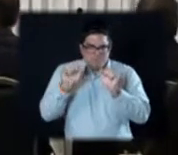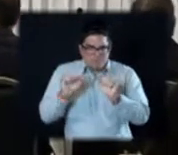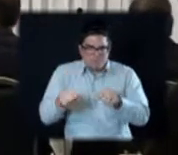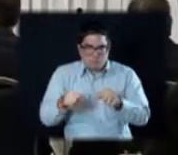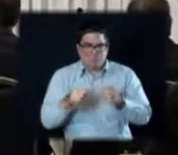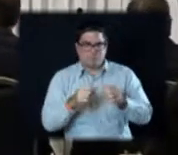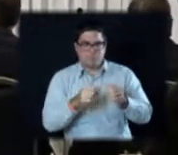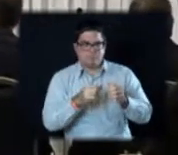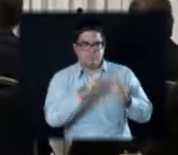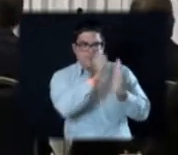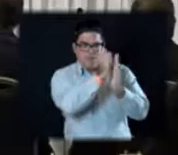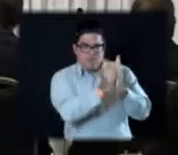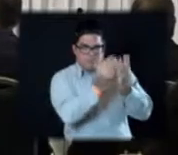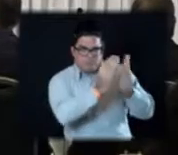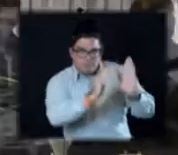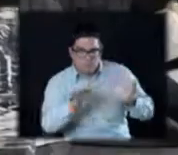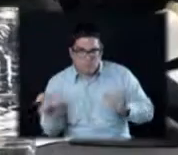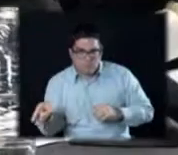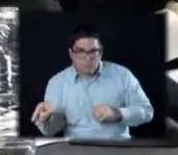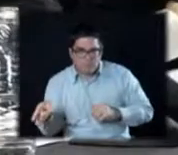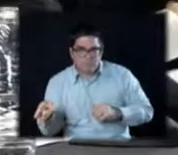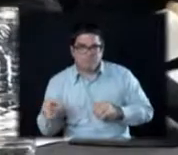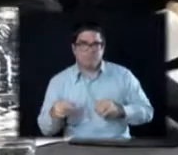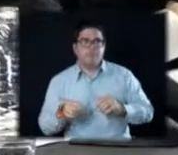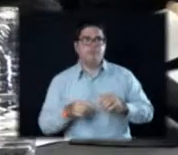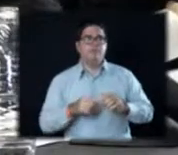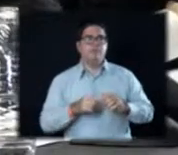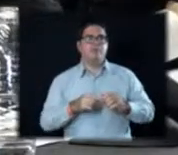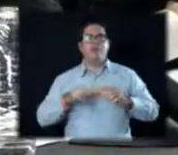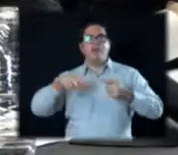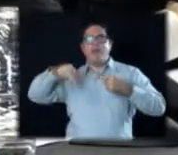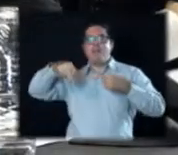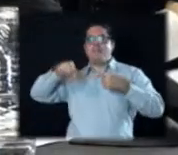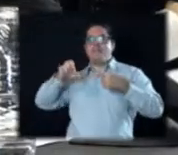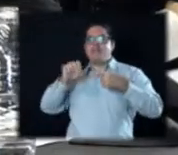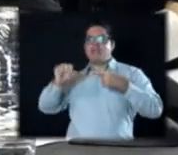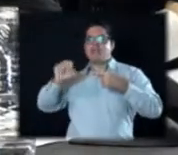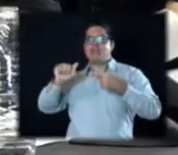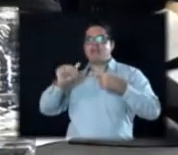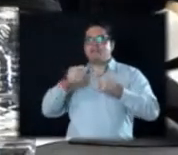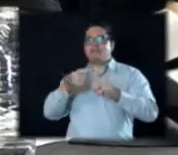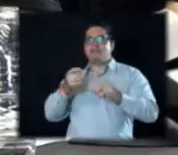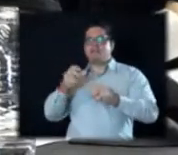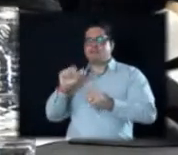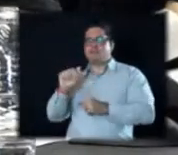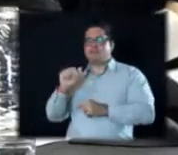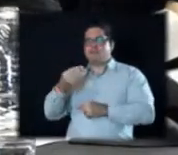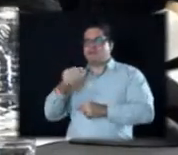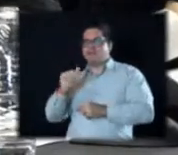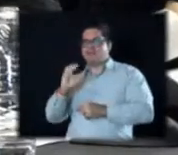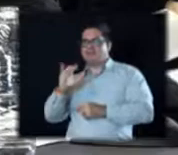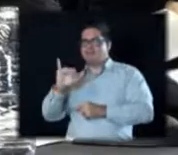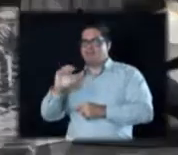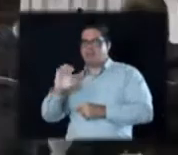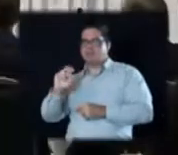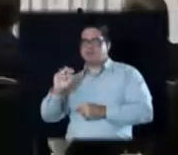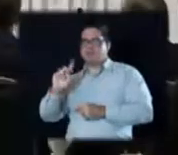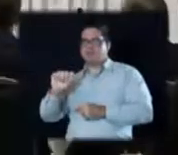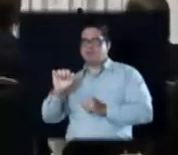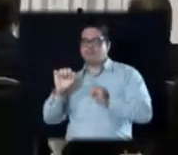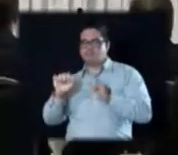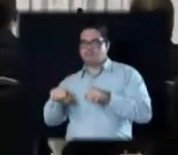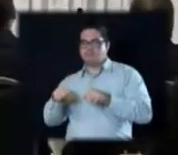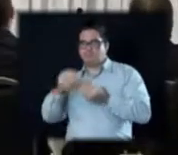más sobre AFAF históricamente, si te ha tenido ese poder? Peña de Hacienda puede contestar esto, pero